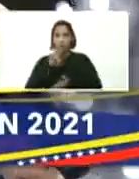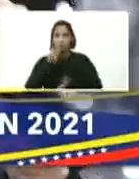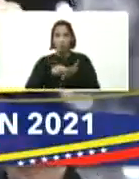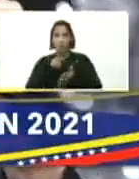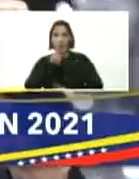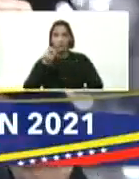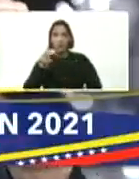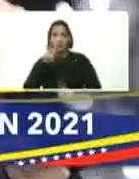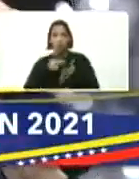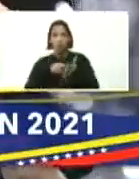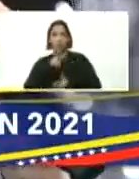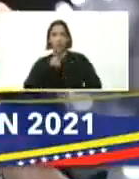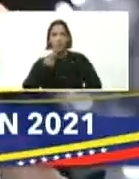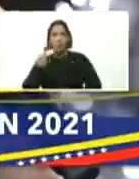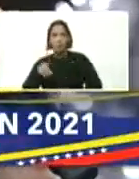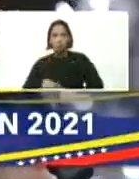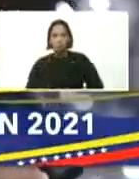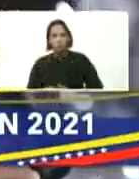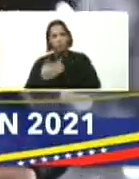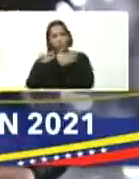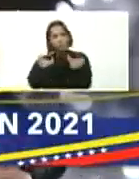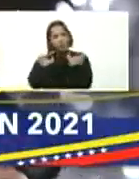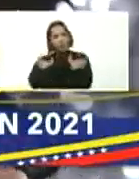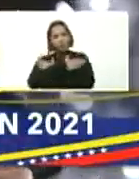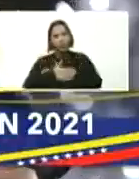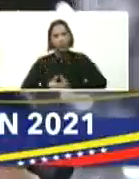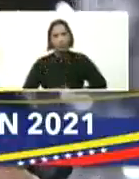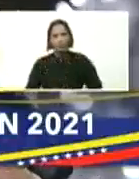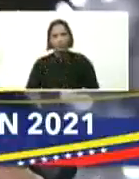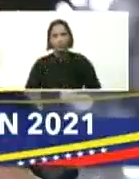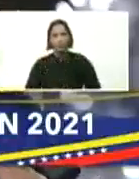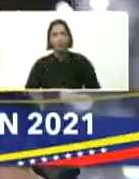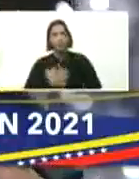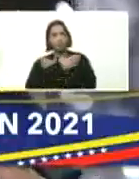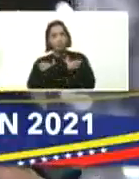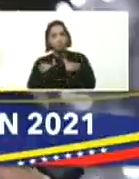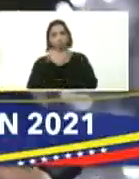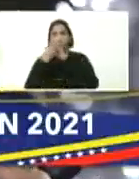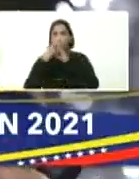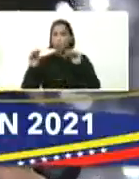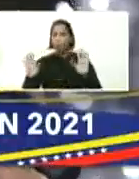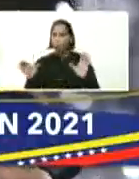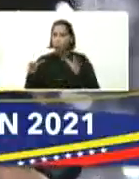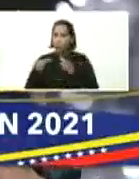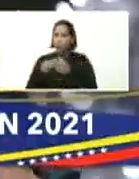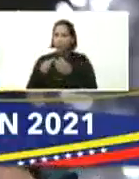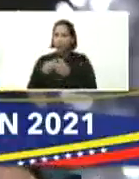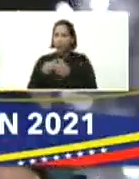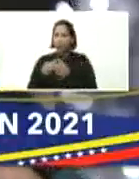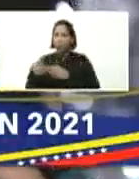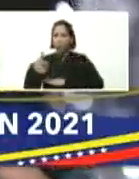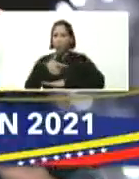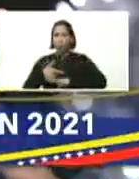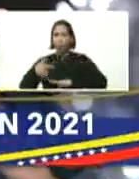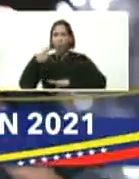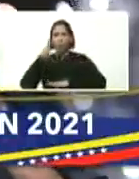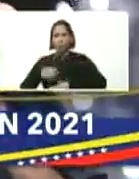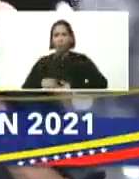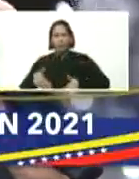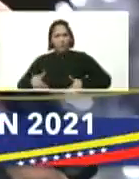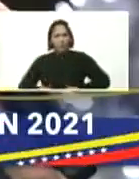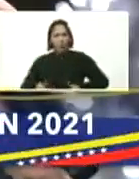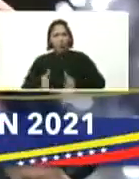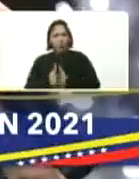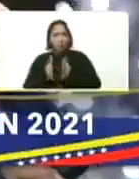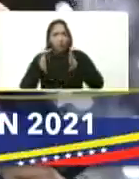2020-2021. Así que lo felicito y felicito a todo el equipo suyo y el esfuerzo enorme que